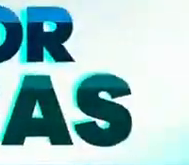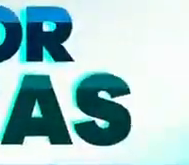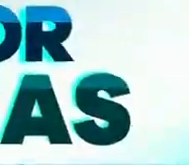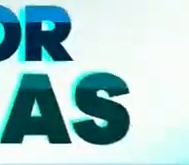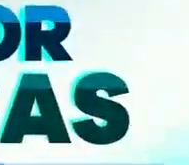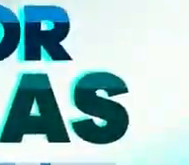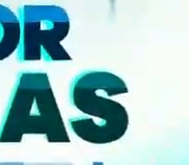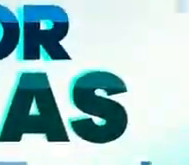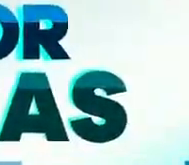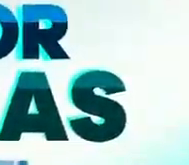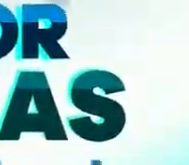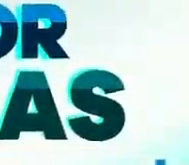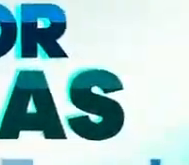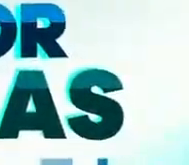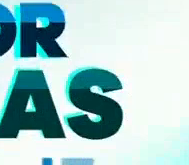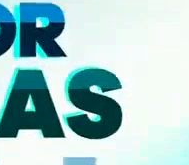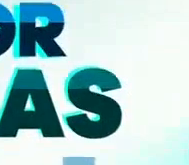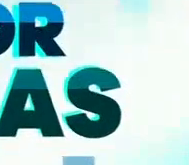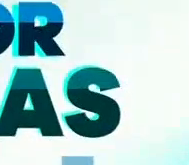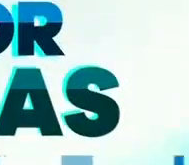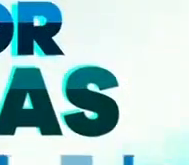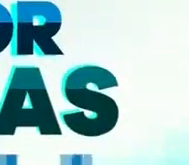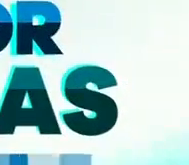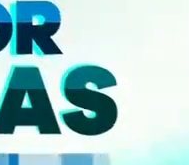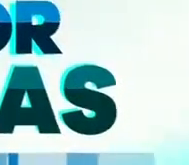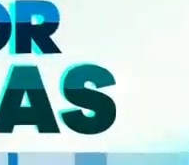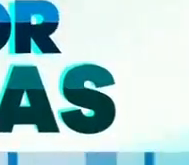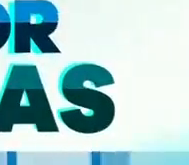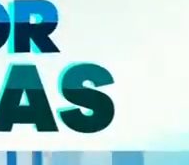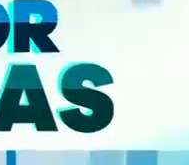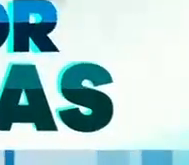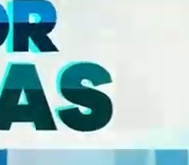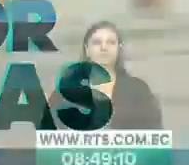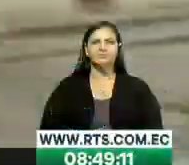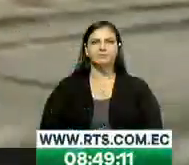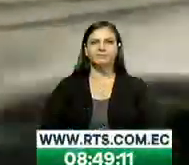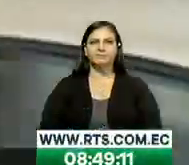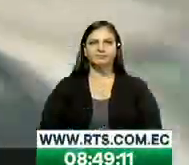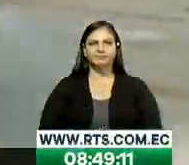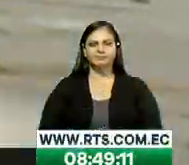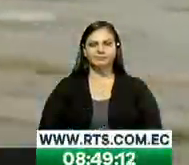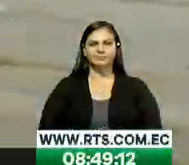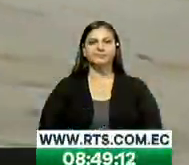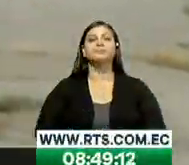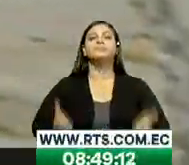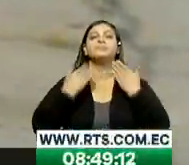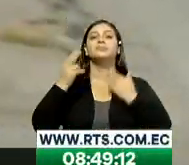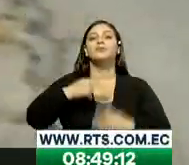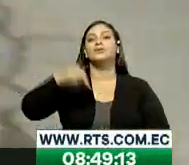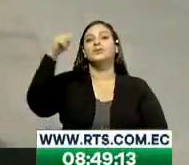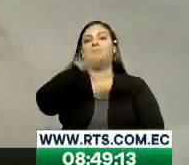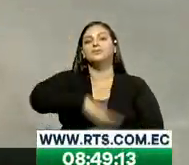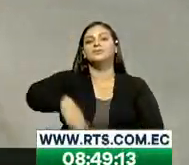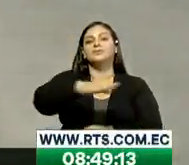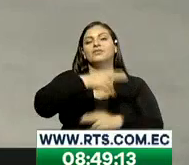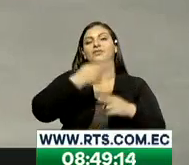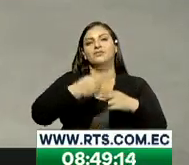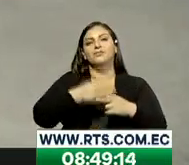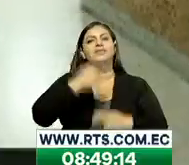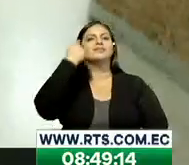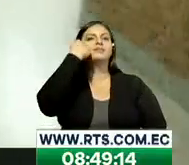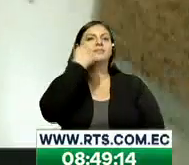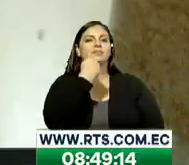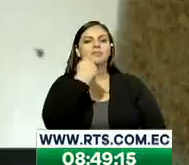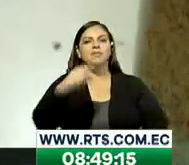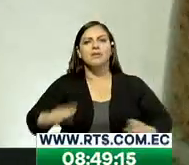La vivienda empezó empezaban a salir los primeros rayos de sol